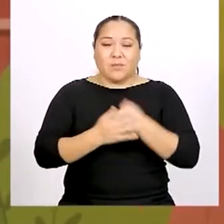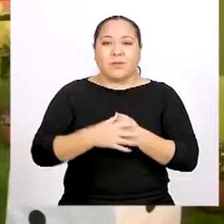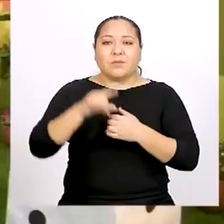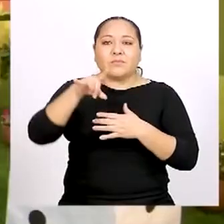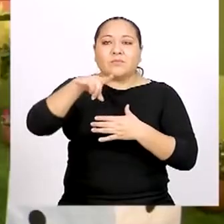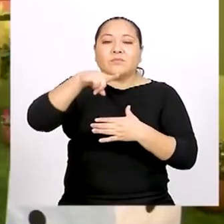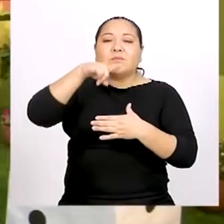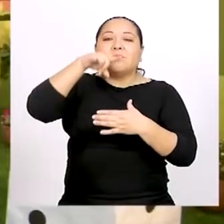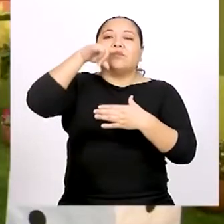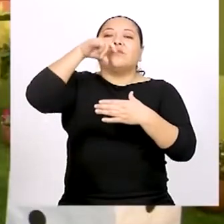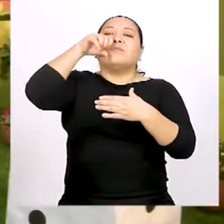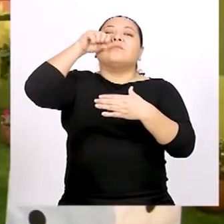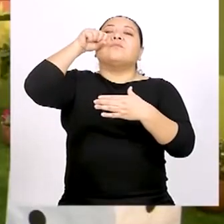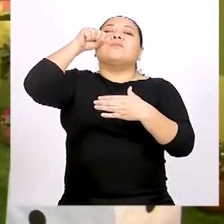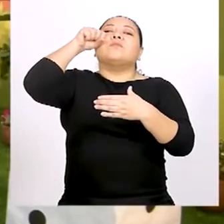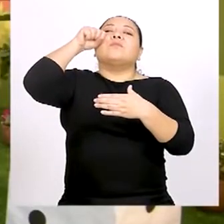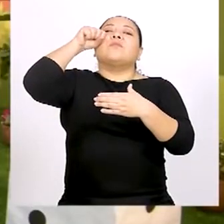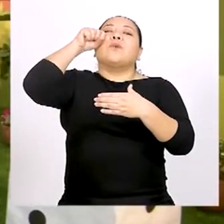La última.